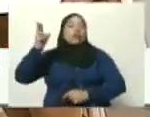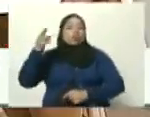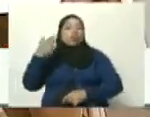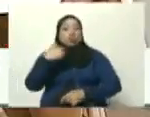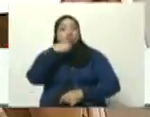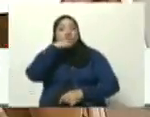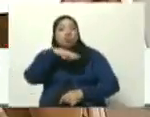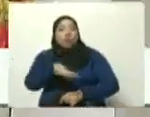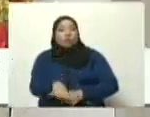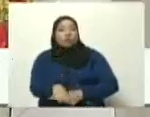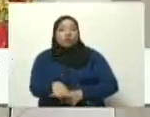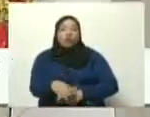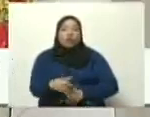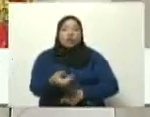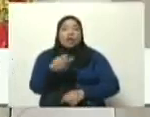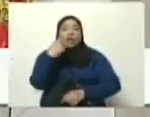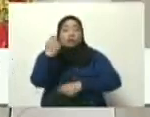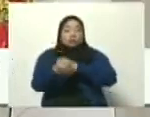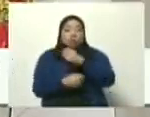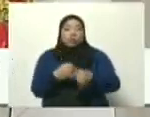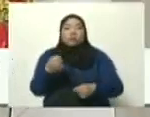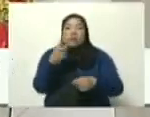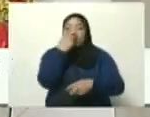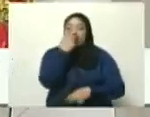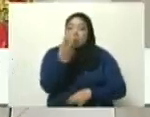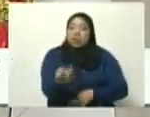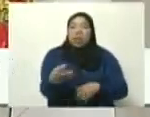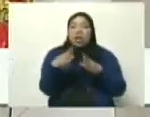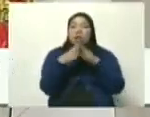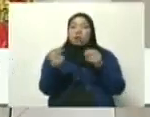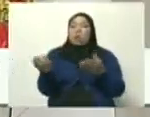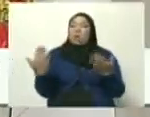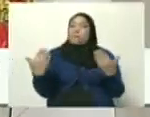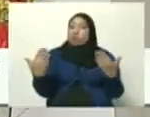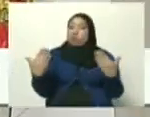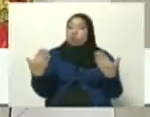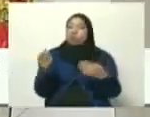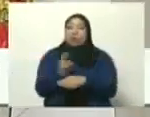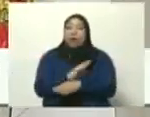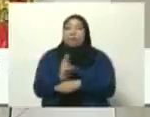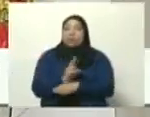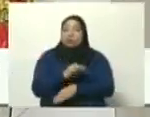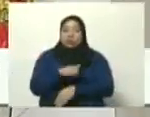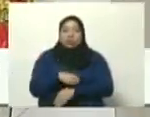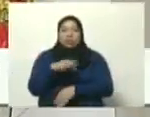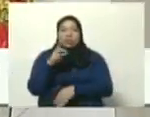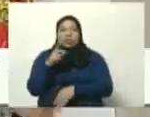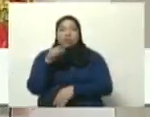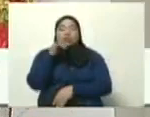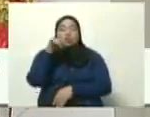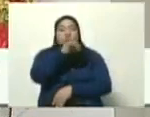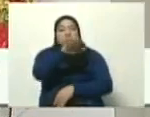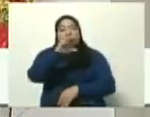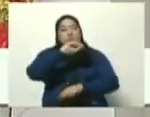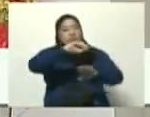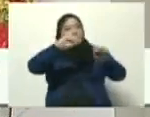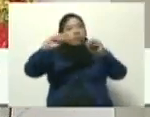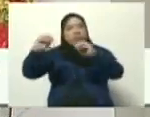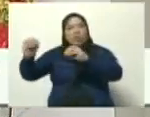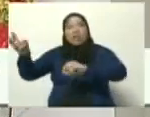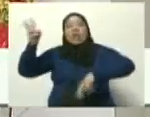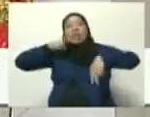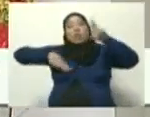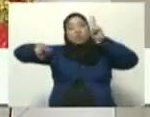a 200 revoluciones. Les invitamos a todas y todos. Pronto vamos a estar difundiendo por los canales que puedan